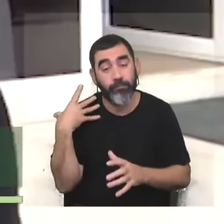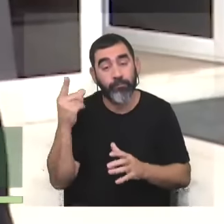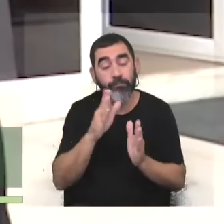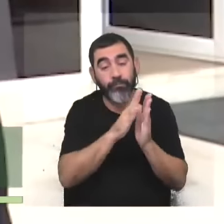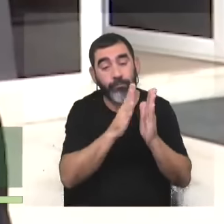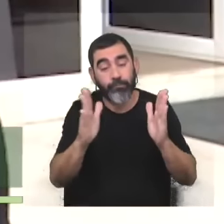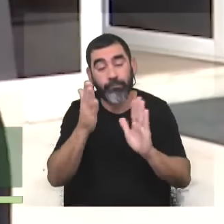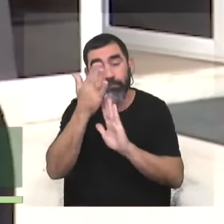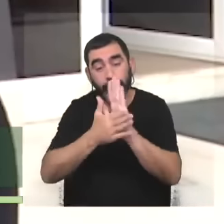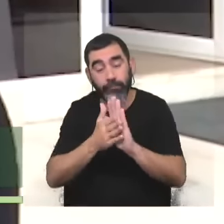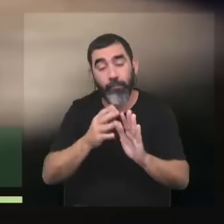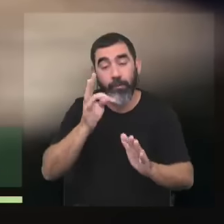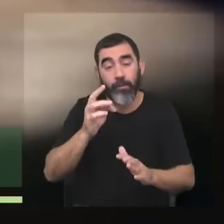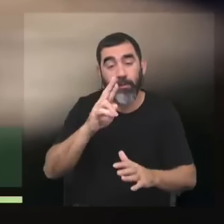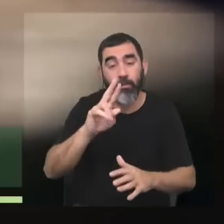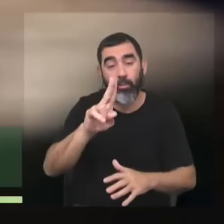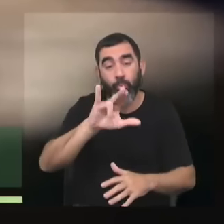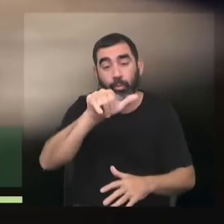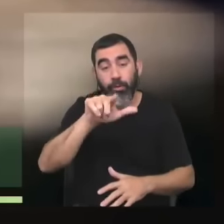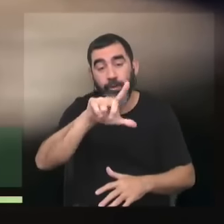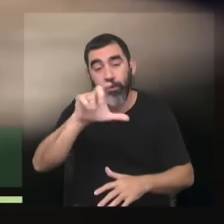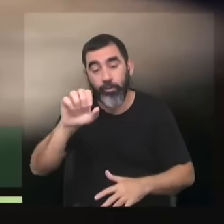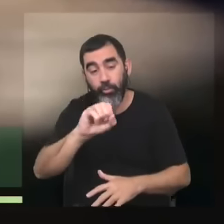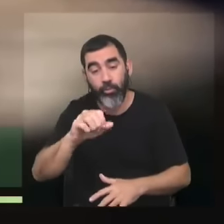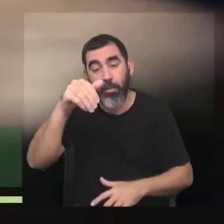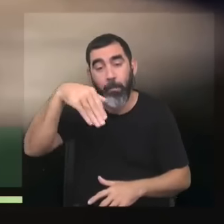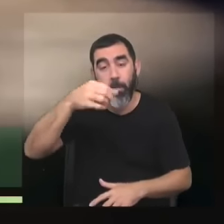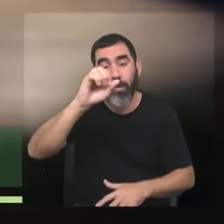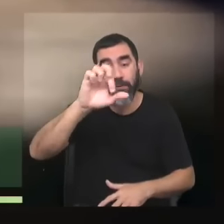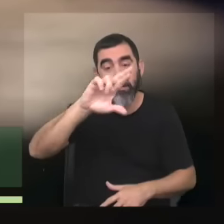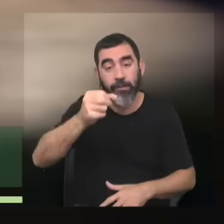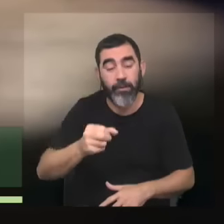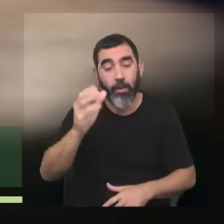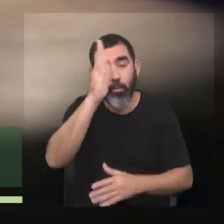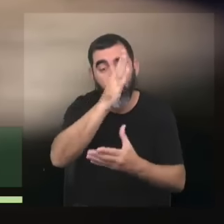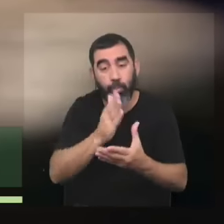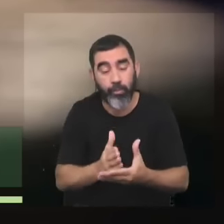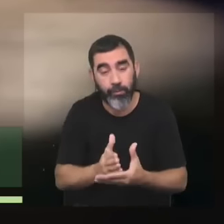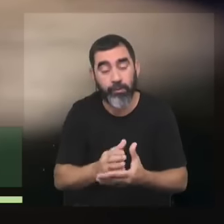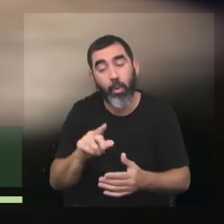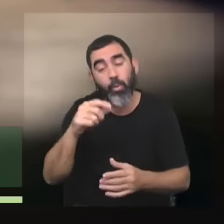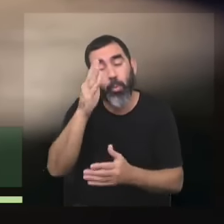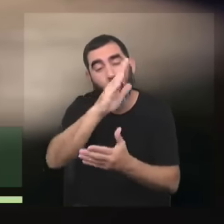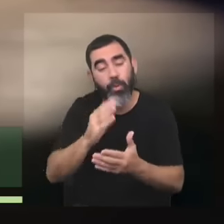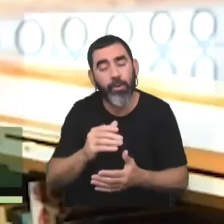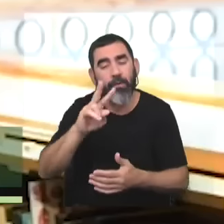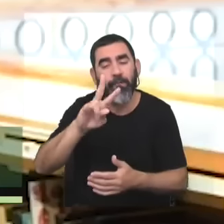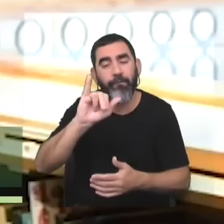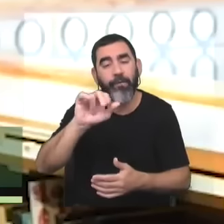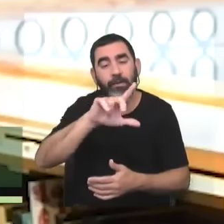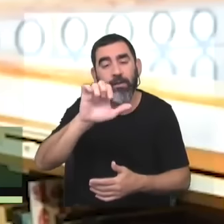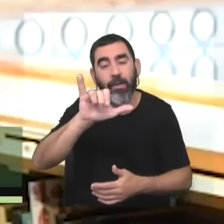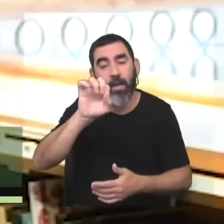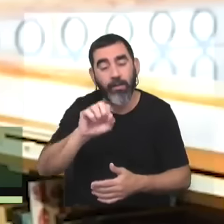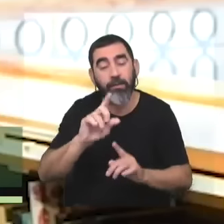biblioteca nacional Valentín Trujillo la dramaturga Sandra macera la poetisa Mercedes estramil y el poeta Alfredo María Villegas también el